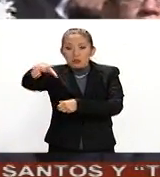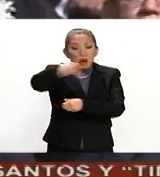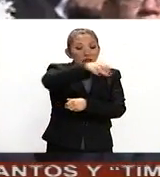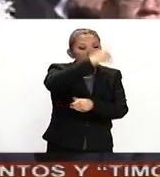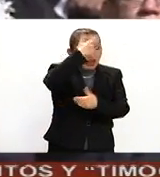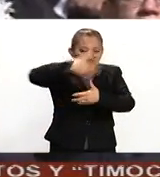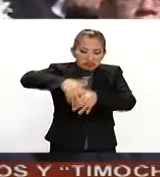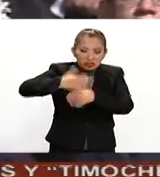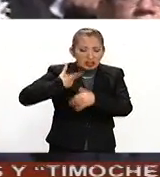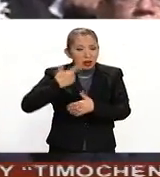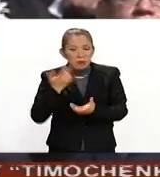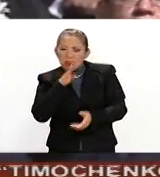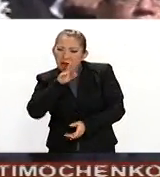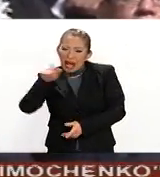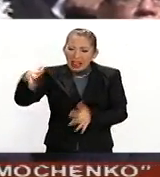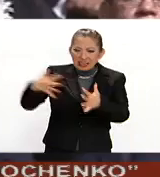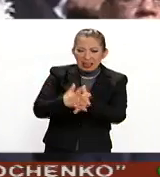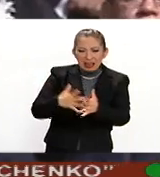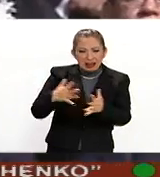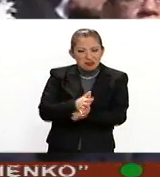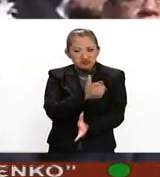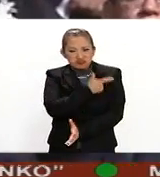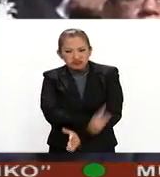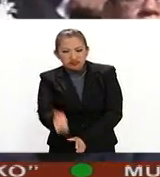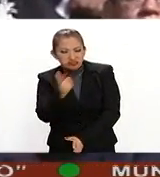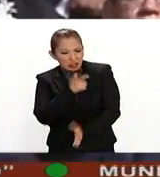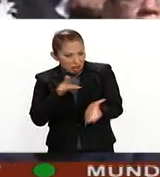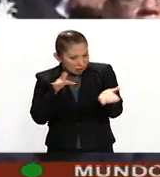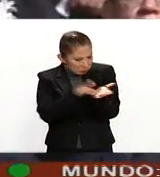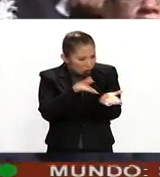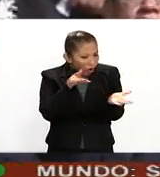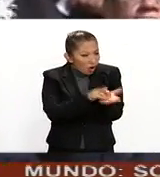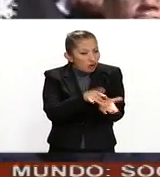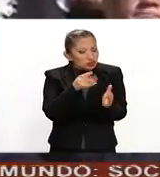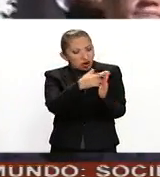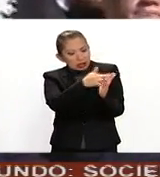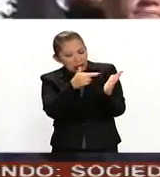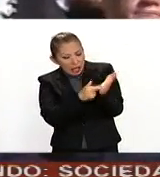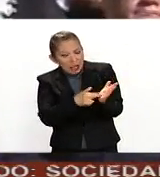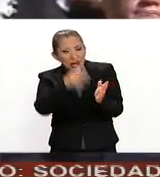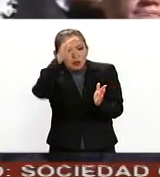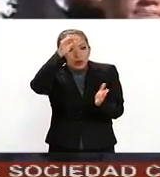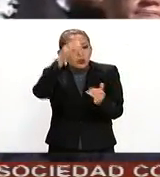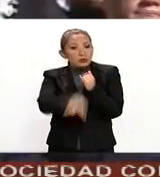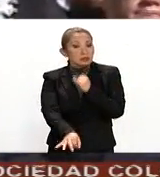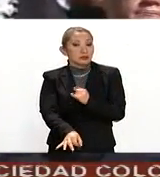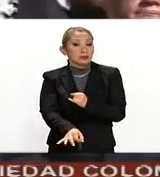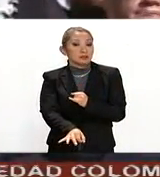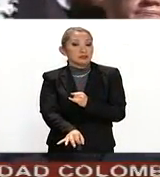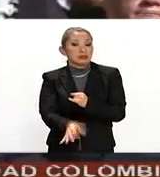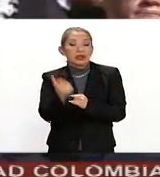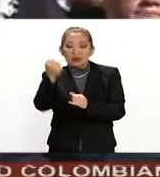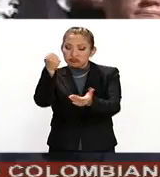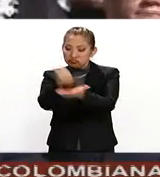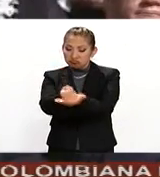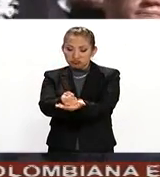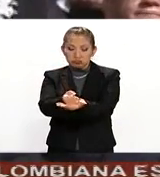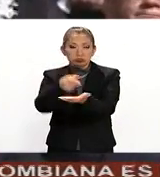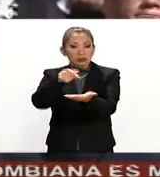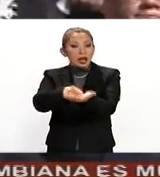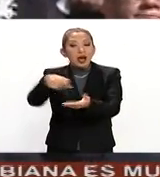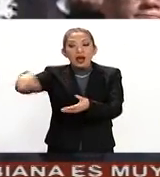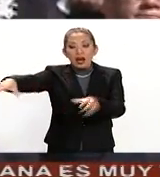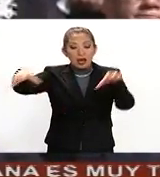a manifestar su condena a la guerra, su respaldo a los fundamentos del acuerdo final y a exigir a